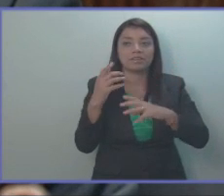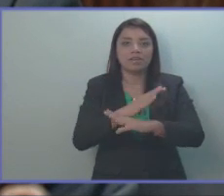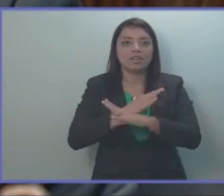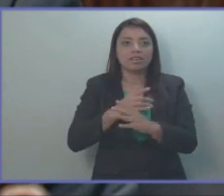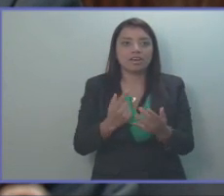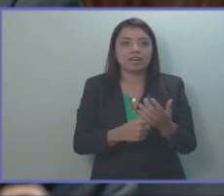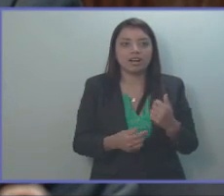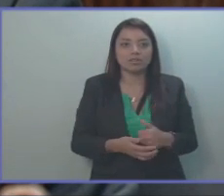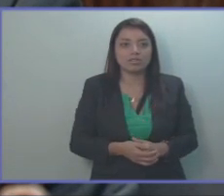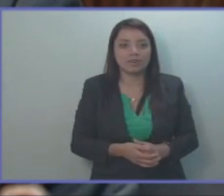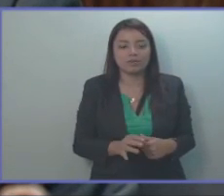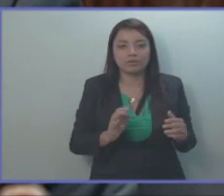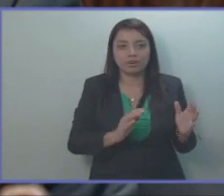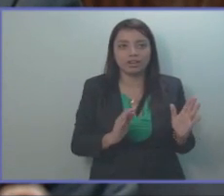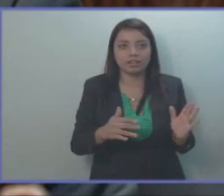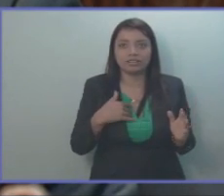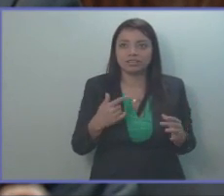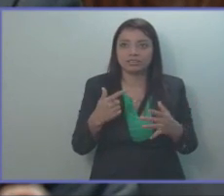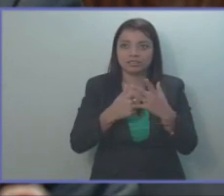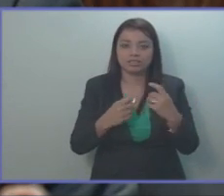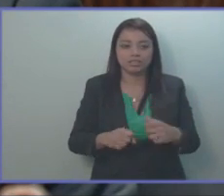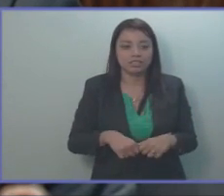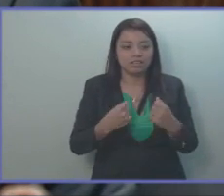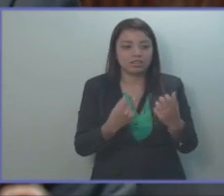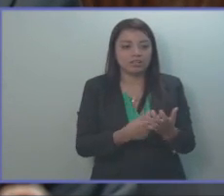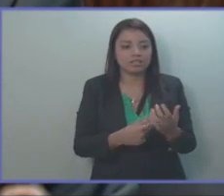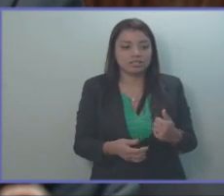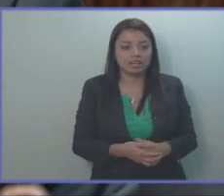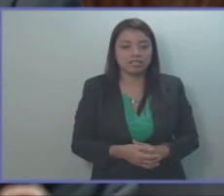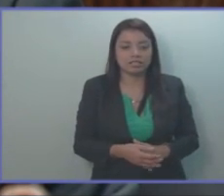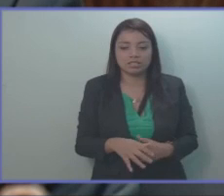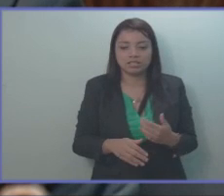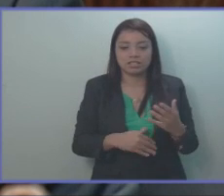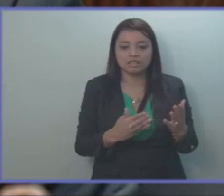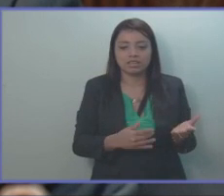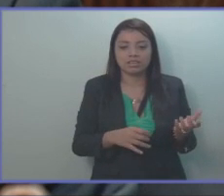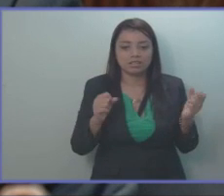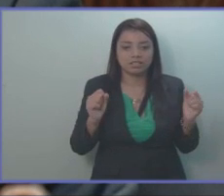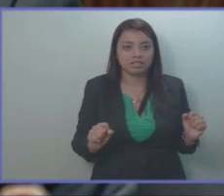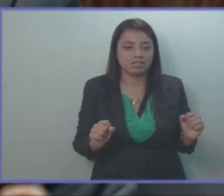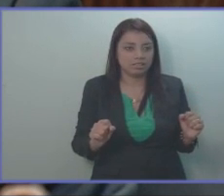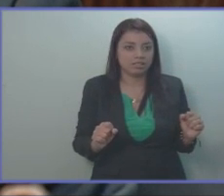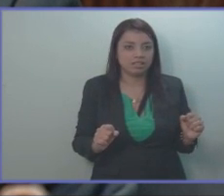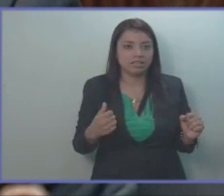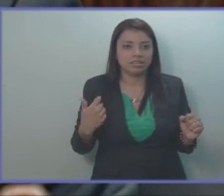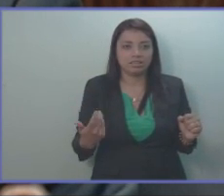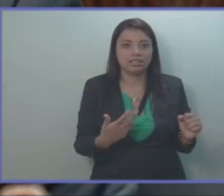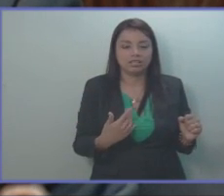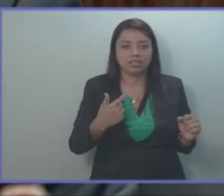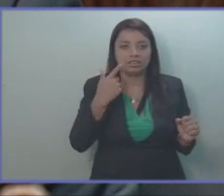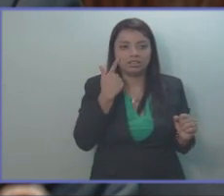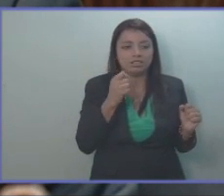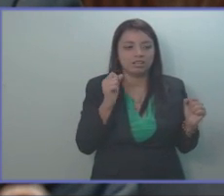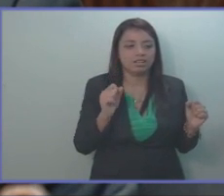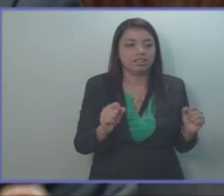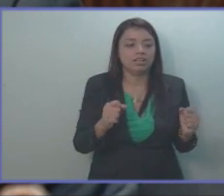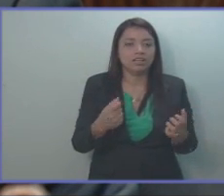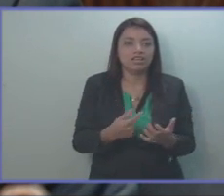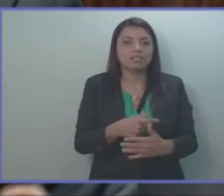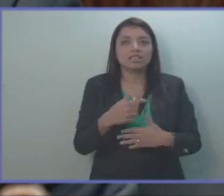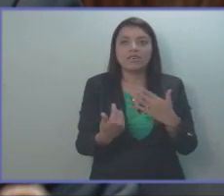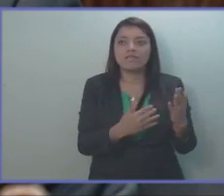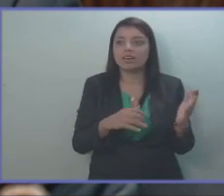la población de la criminalidad en general, permite que los centros penitenciarios cumplan la